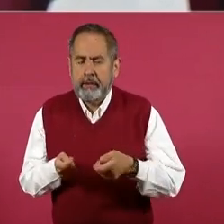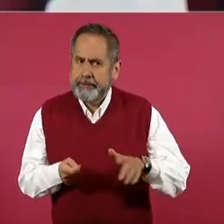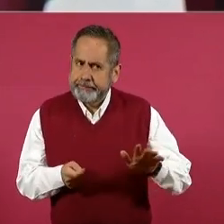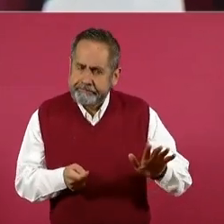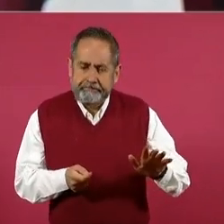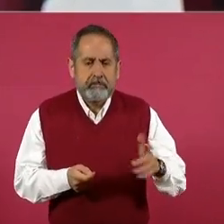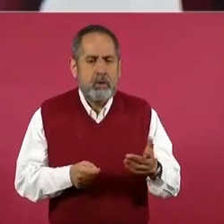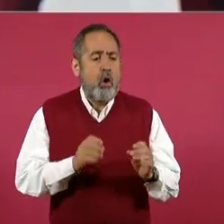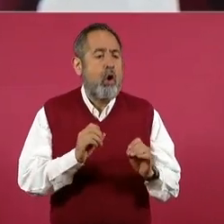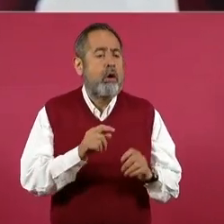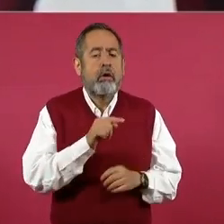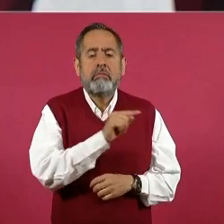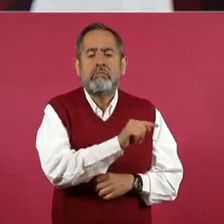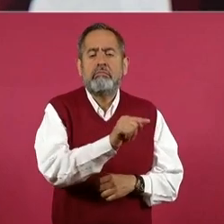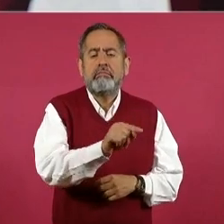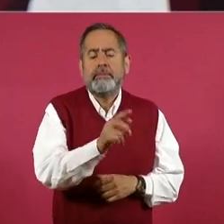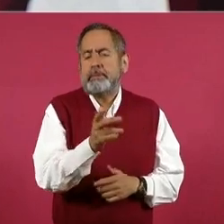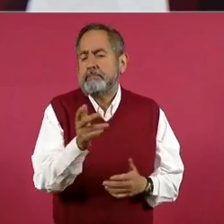los